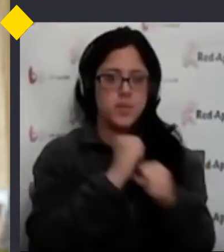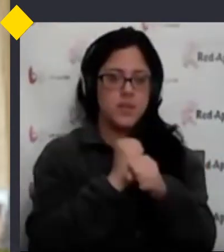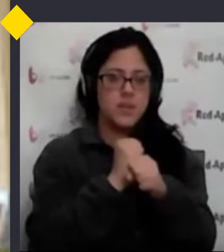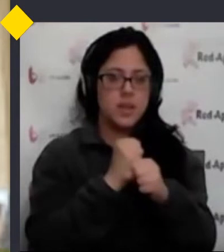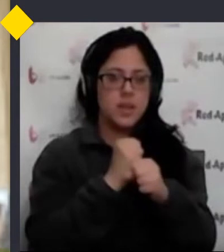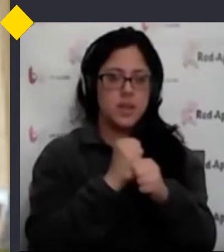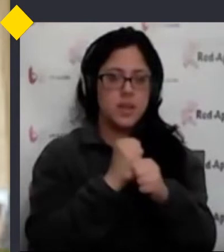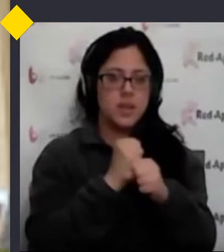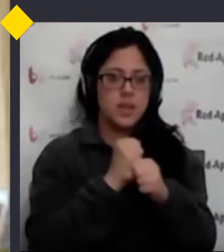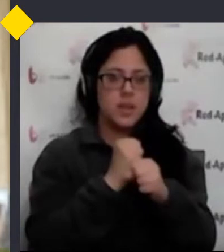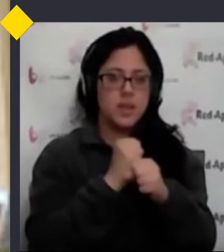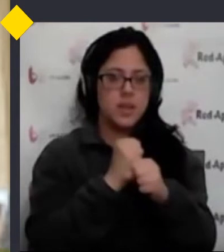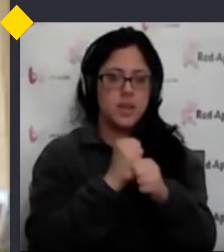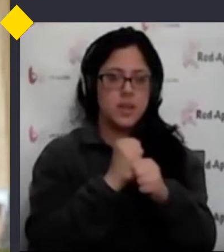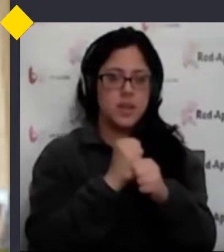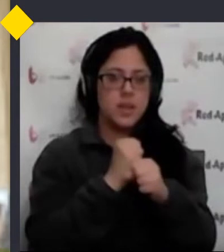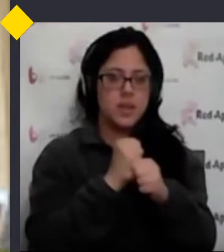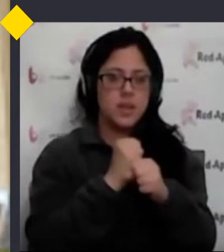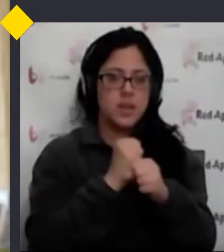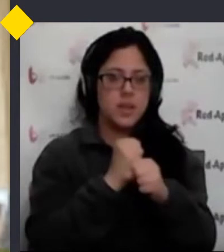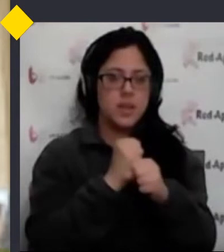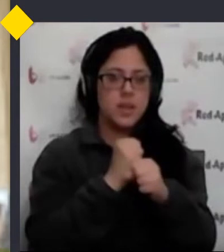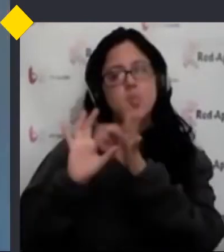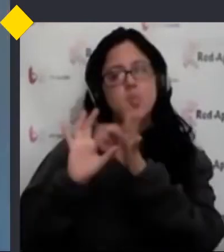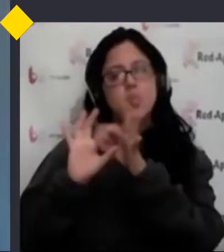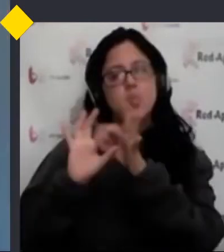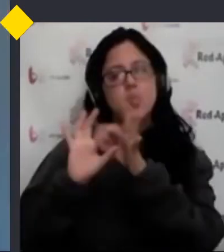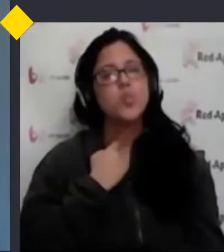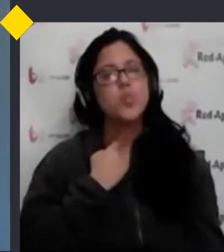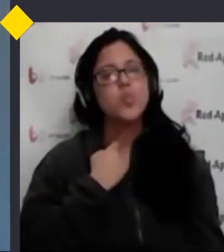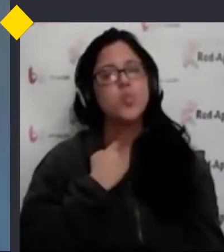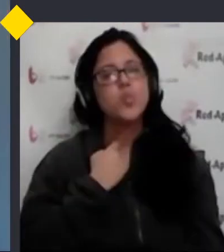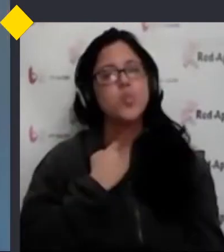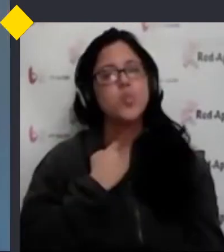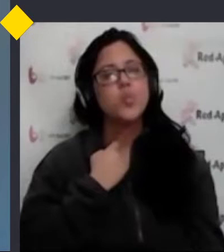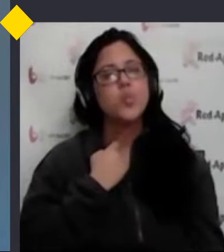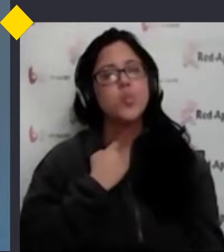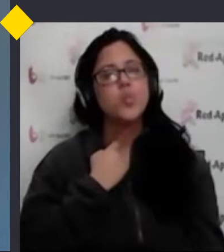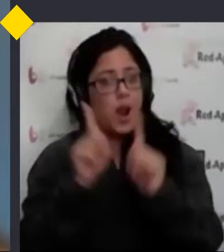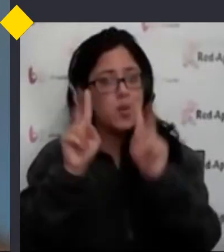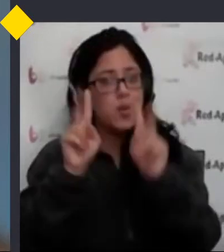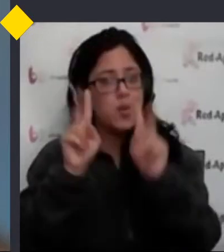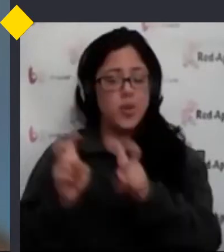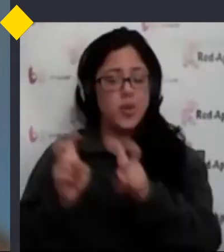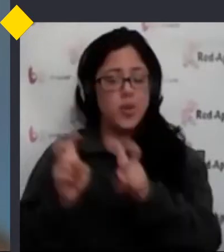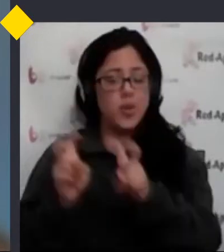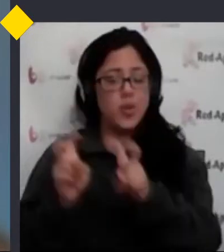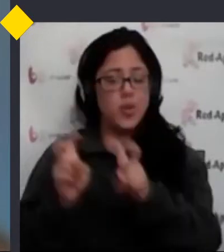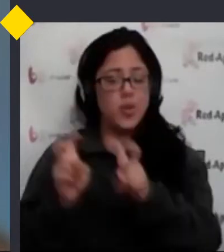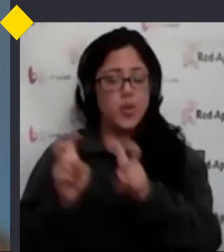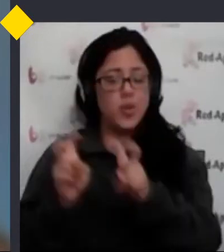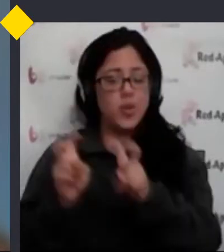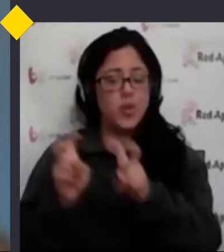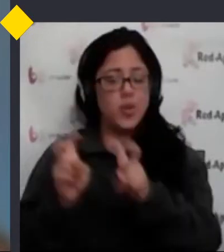negocio. Muchas gracias, súper interesante. Vamos a volver ahí después sobre algunos temas. Por último, José Tomás, ¿cómo lo ves tú desde la mirada